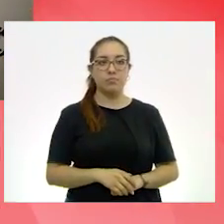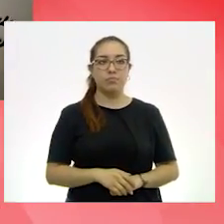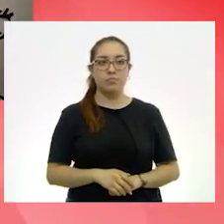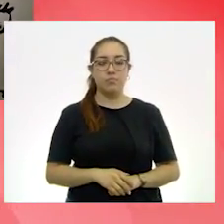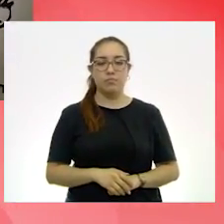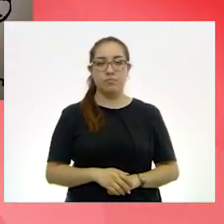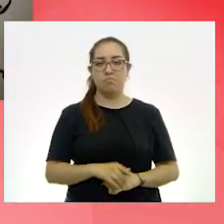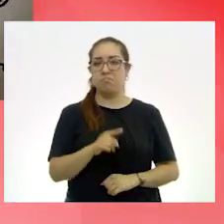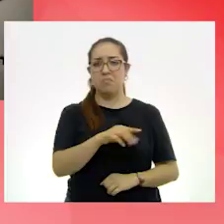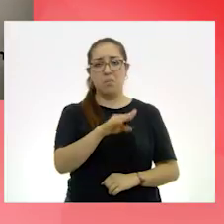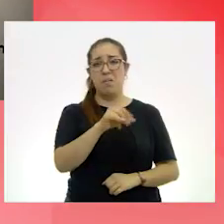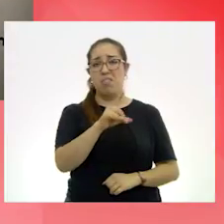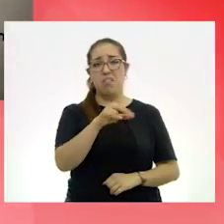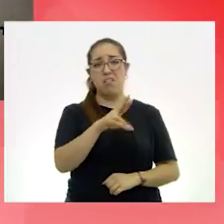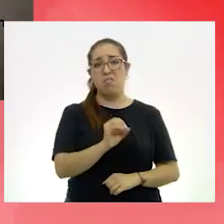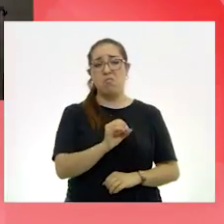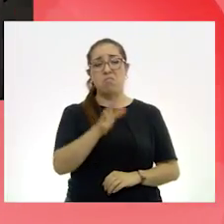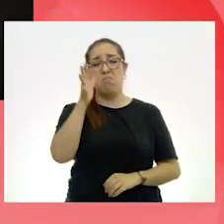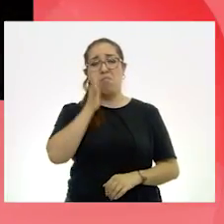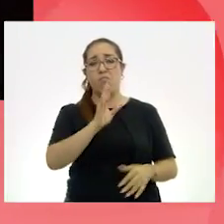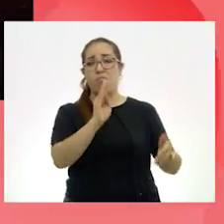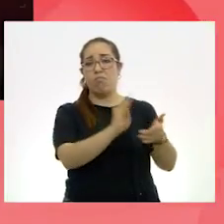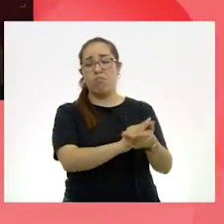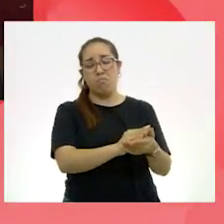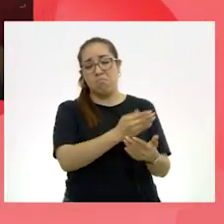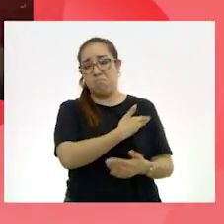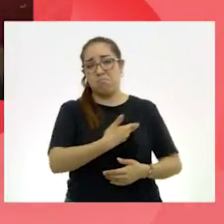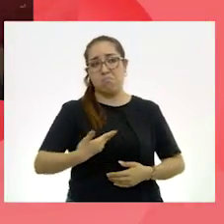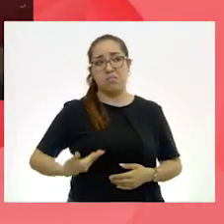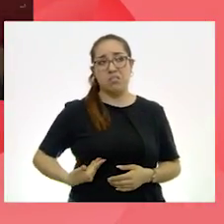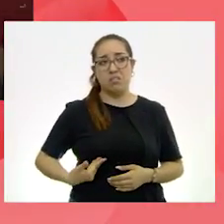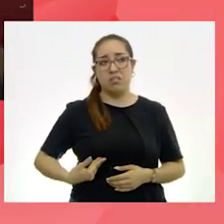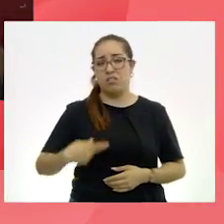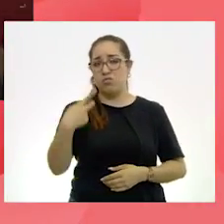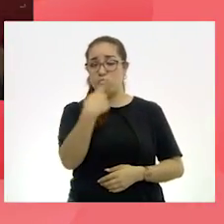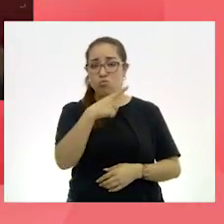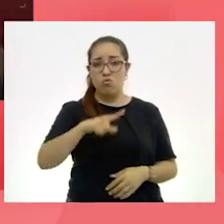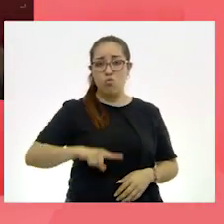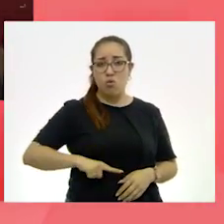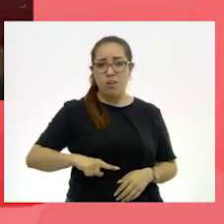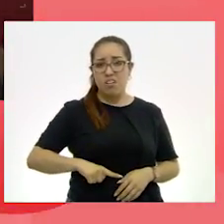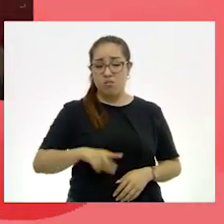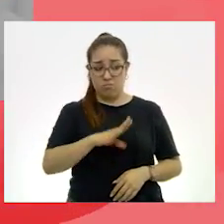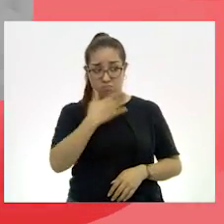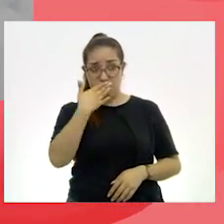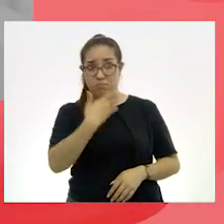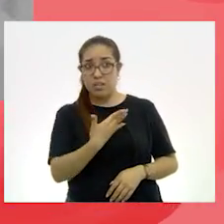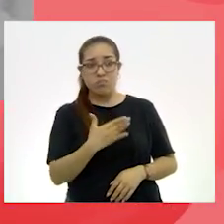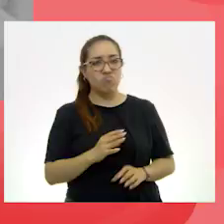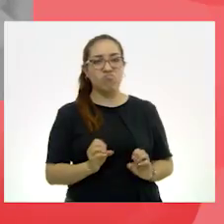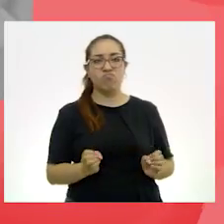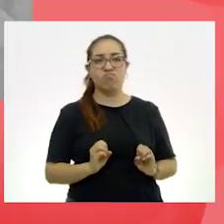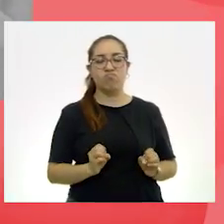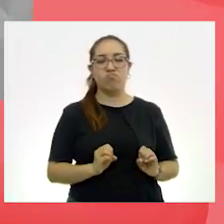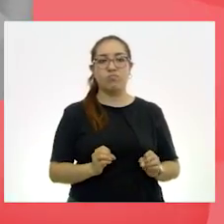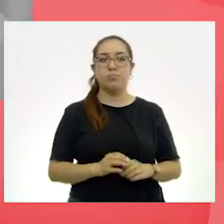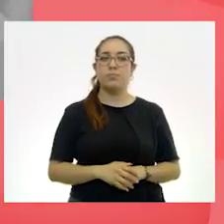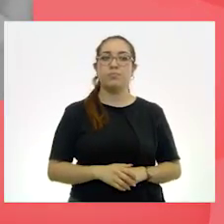I. Madero como presidente de la República, a sus actos de gobierno como legítimos, a Madero